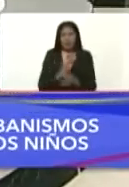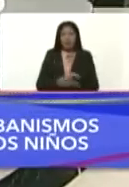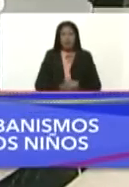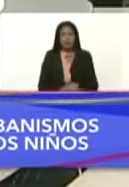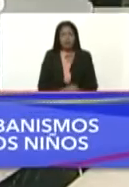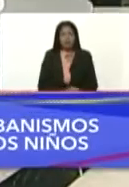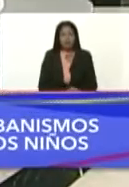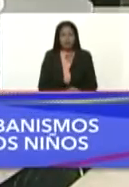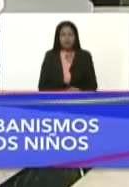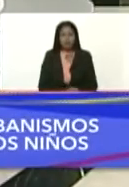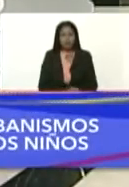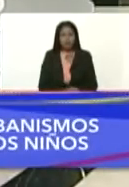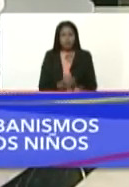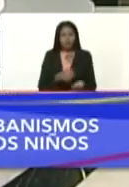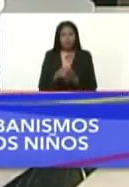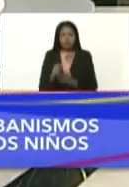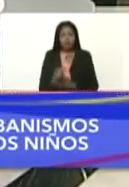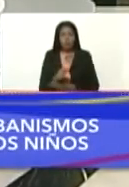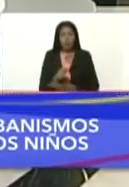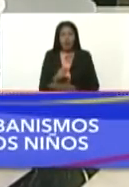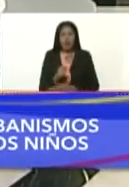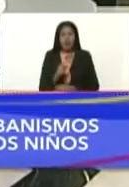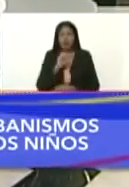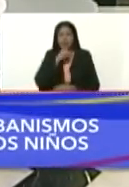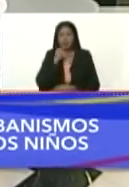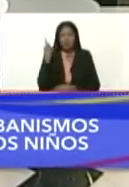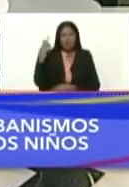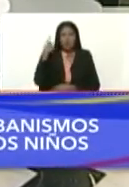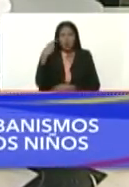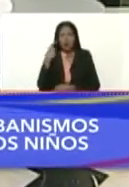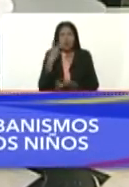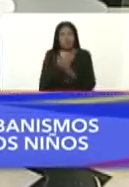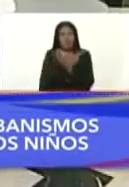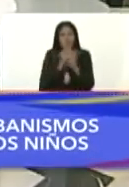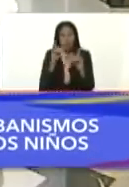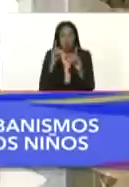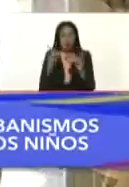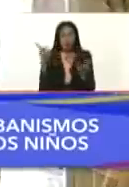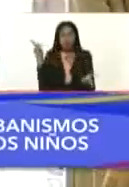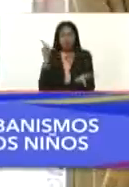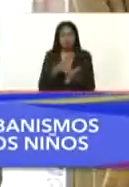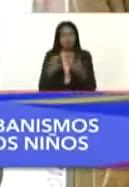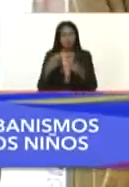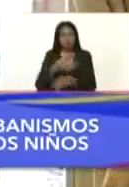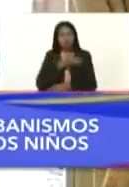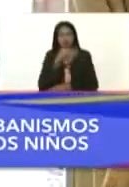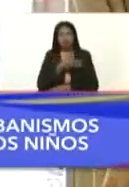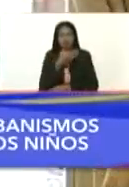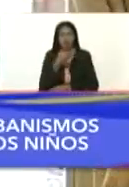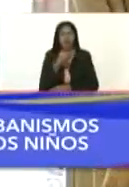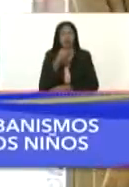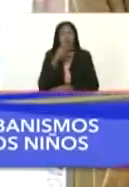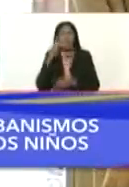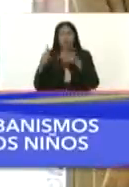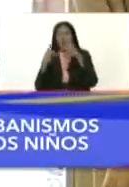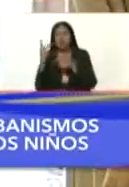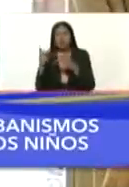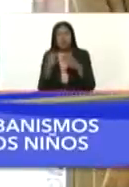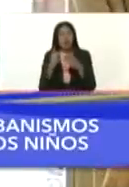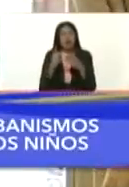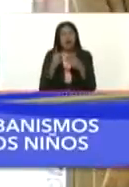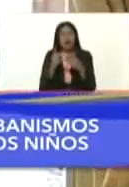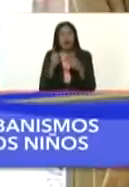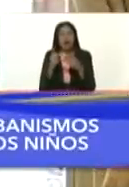que dictador a viejo loco democracia protagónica social política económica